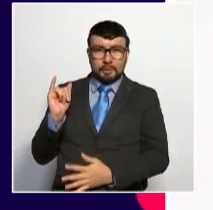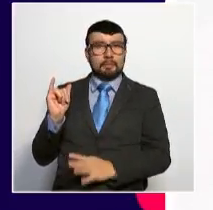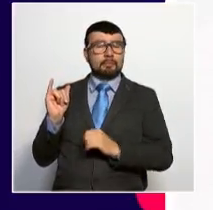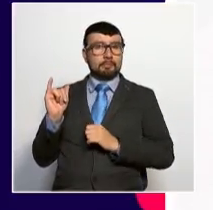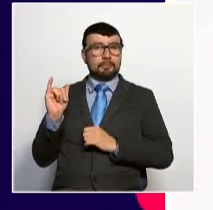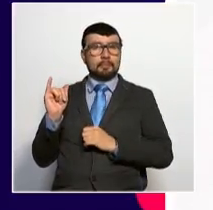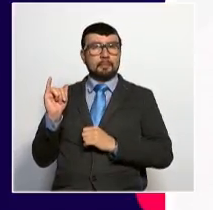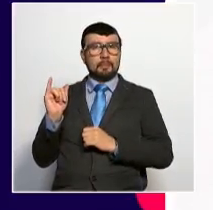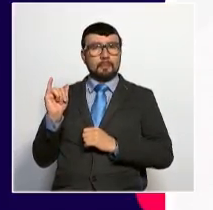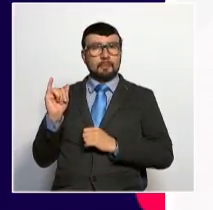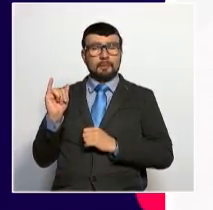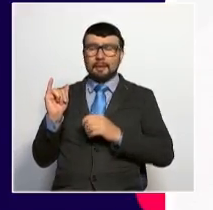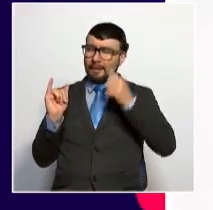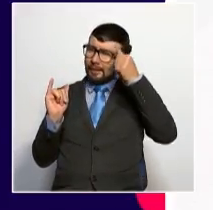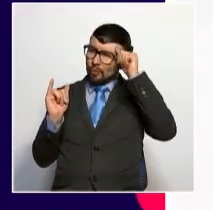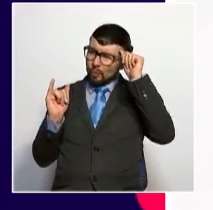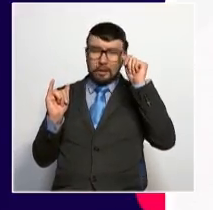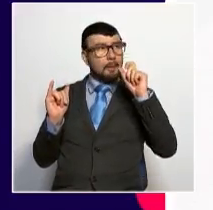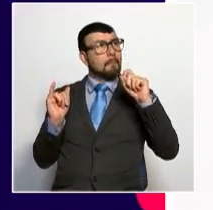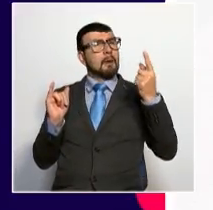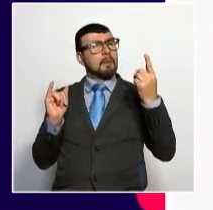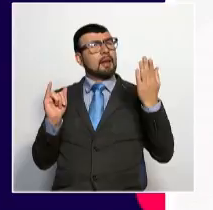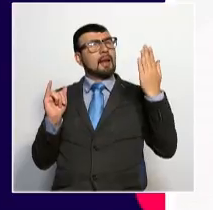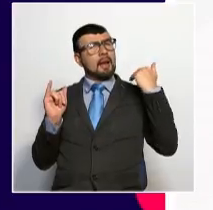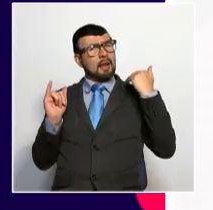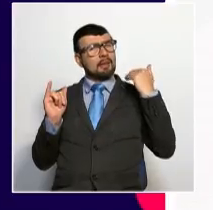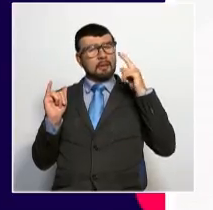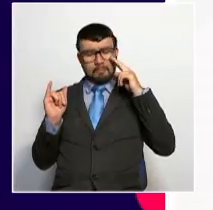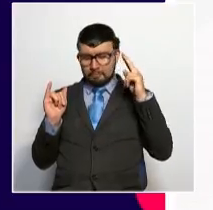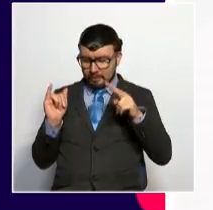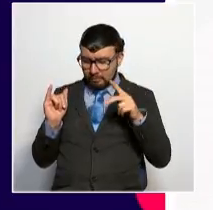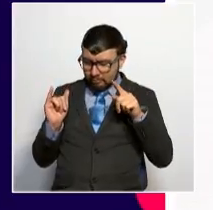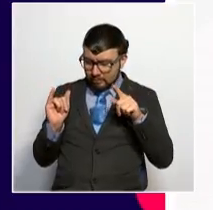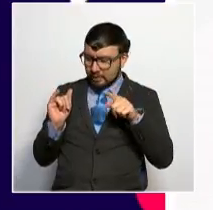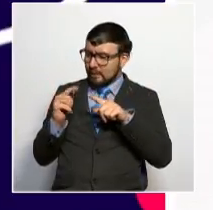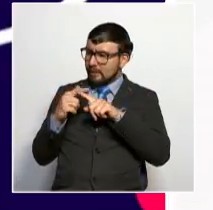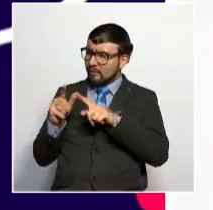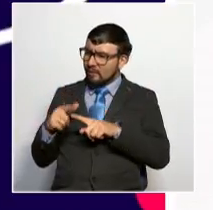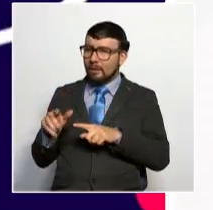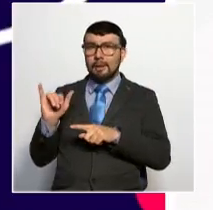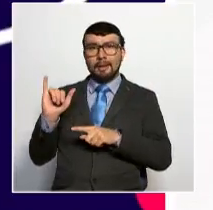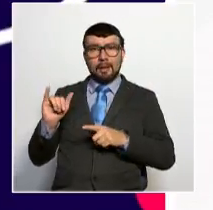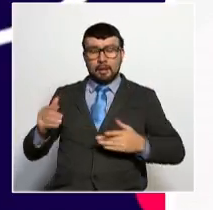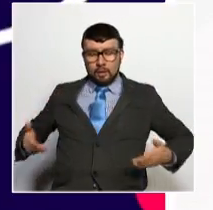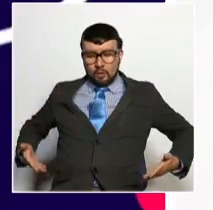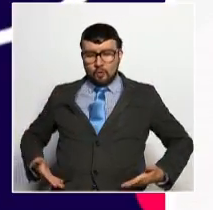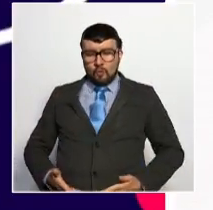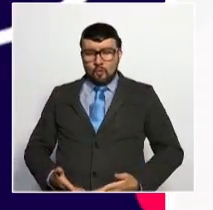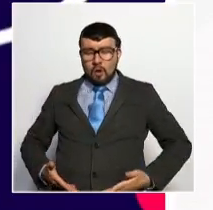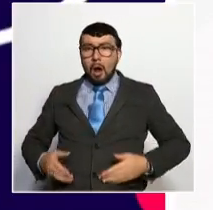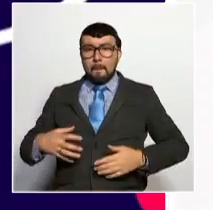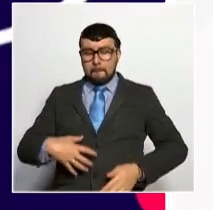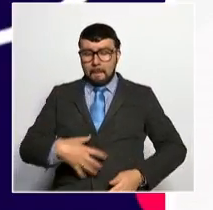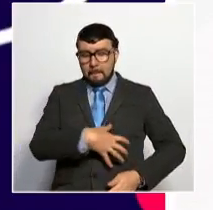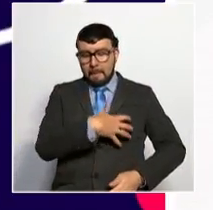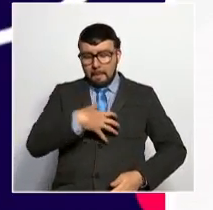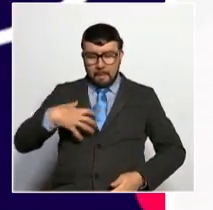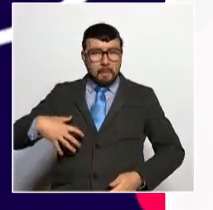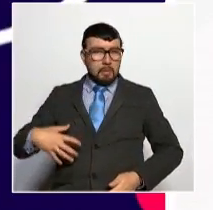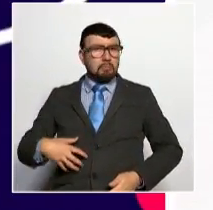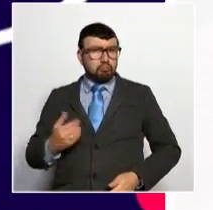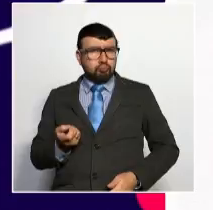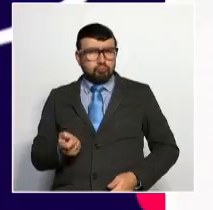Si recuerdan, en las primeras imágenes estábamos rodeados de todos los huesos pélvicos, ¿cierto? Y que aquí hay más órganos